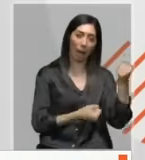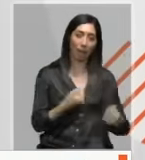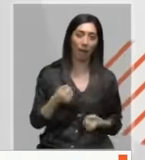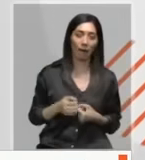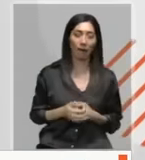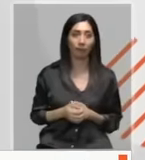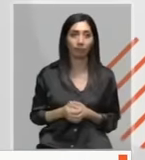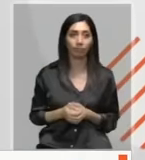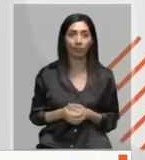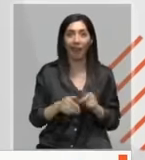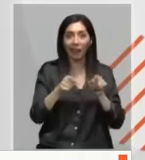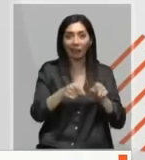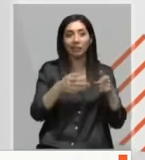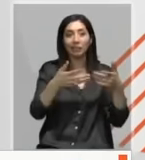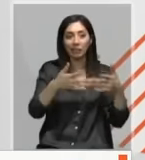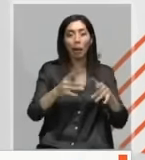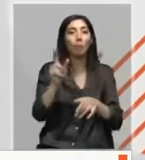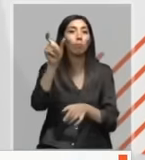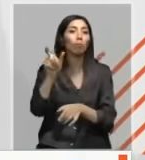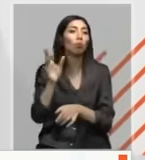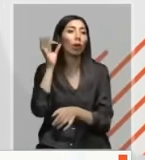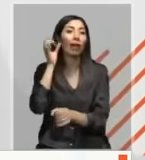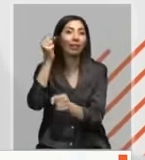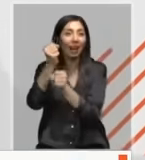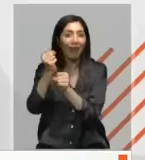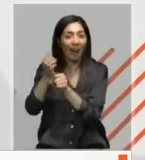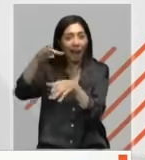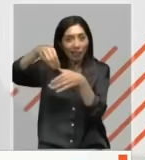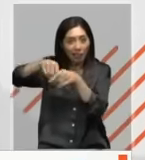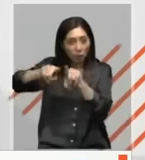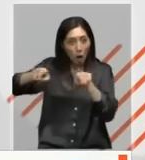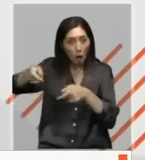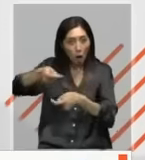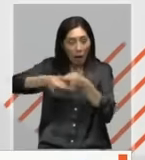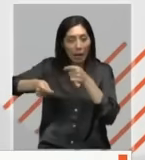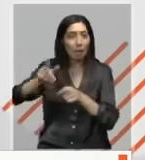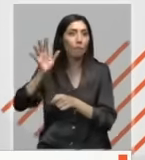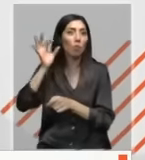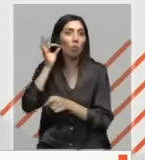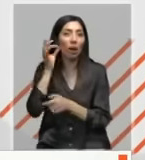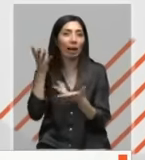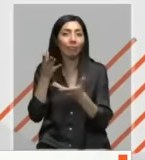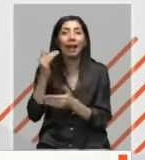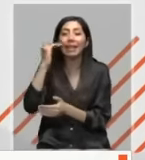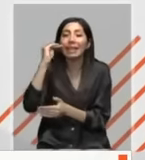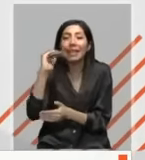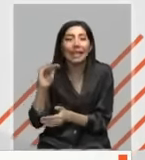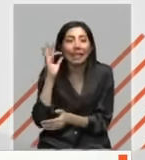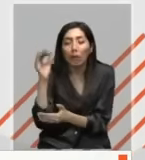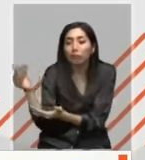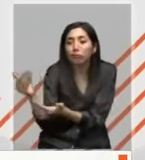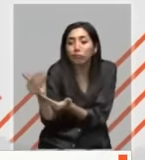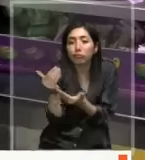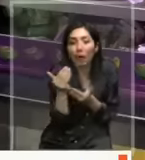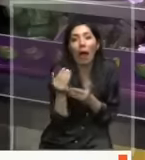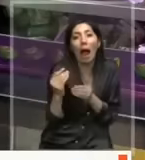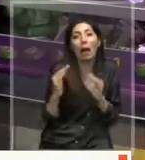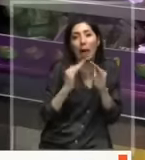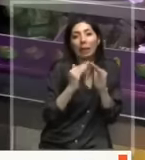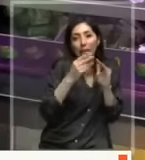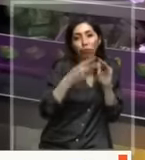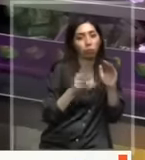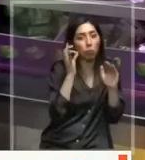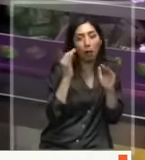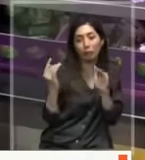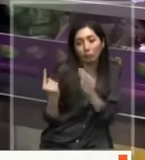A esas alturas, una trabajadora del local donde ocurrió todo había llevado a la niña afectada hasta su casa. La verdad